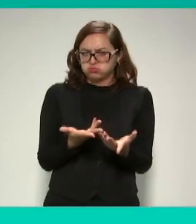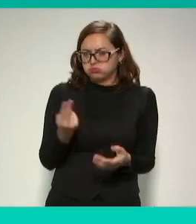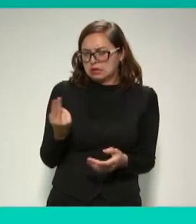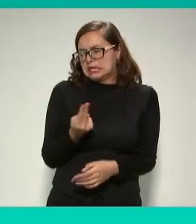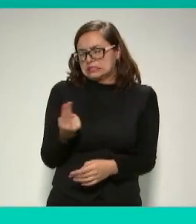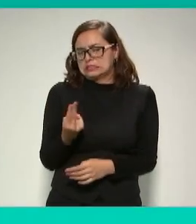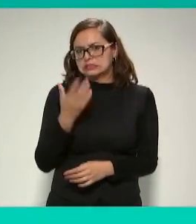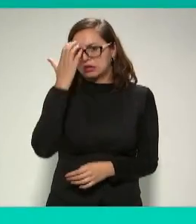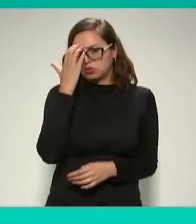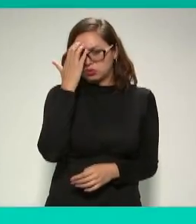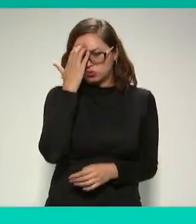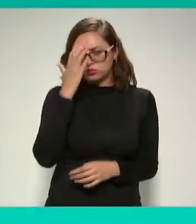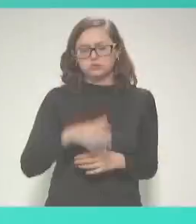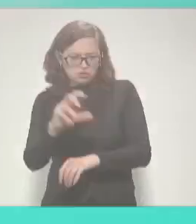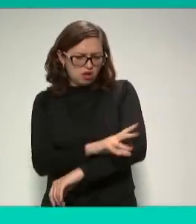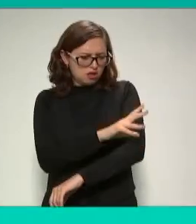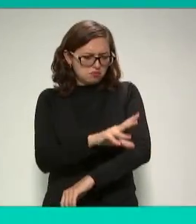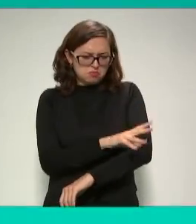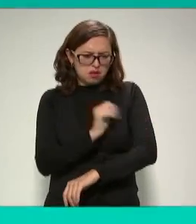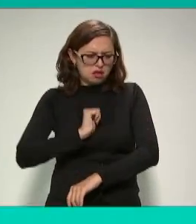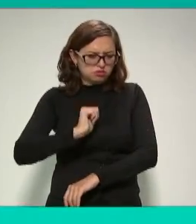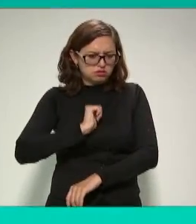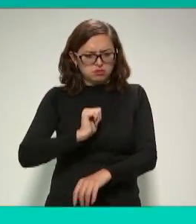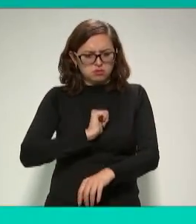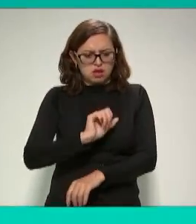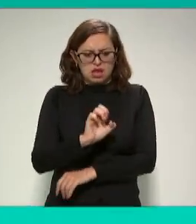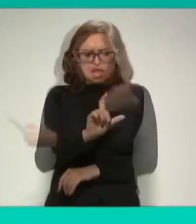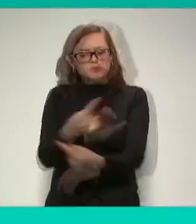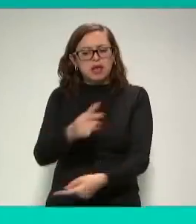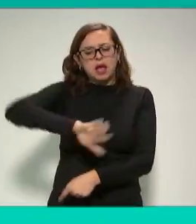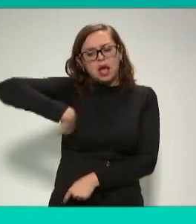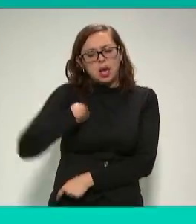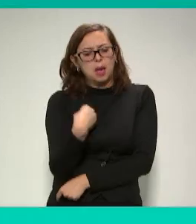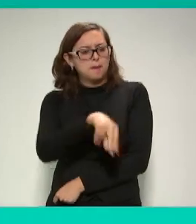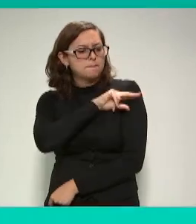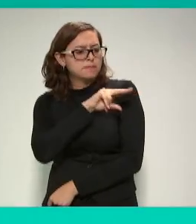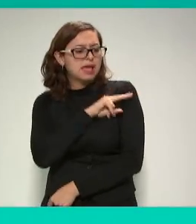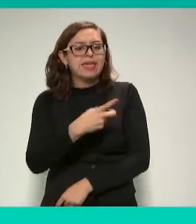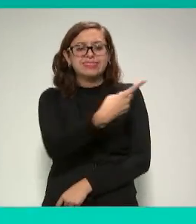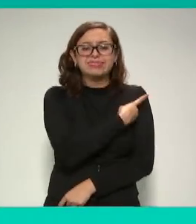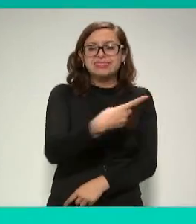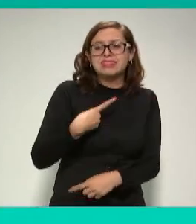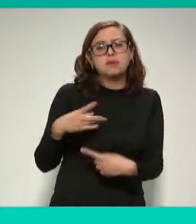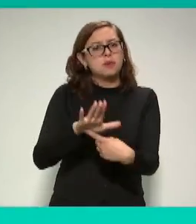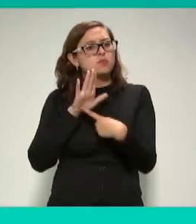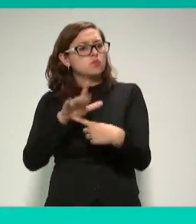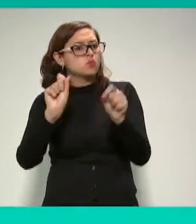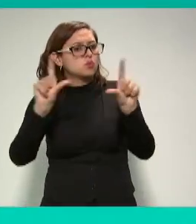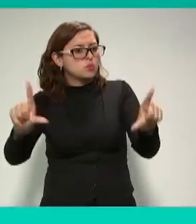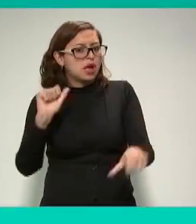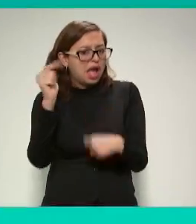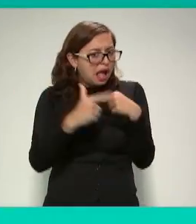está previsto y permitido por la ley. Como respuesta al particular interesado en conocer la información, la COFEPRIS se declaró incompetente argumentando